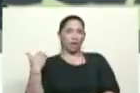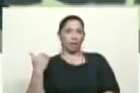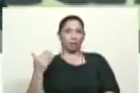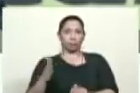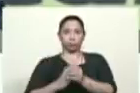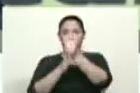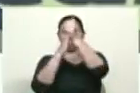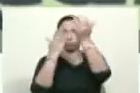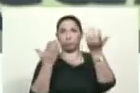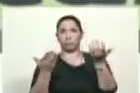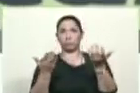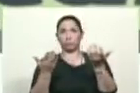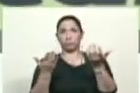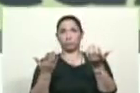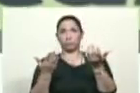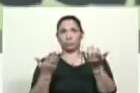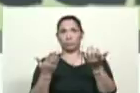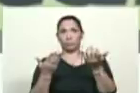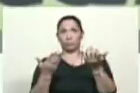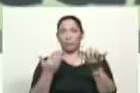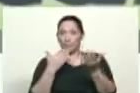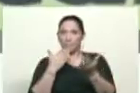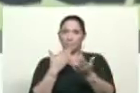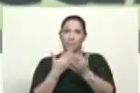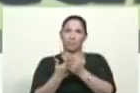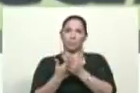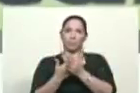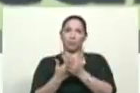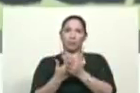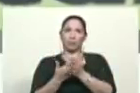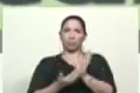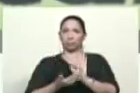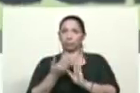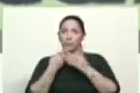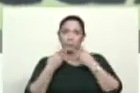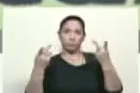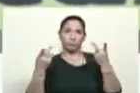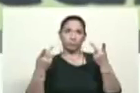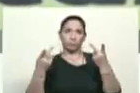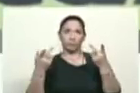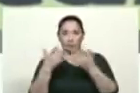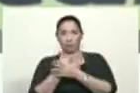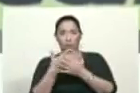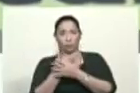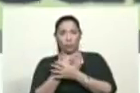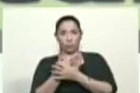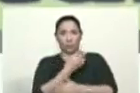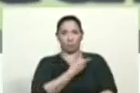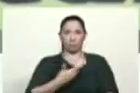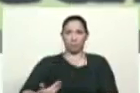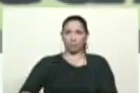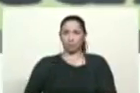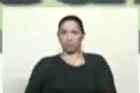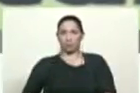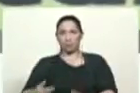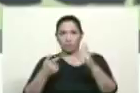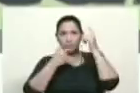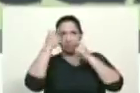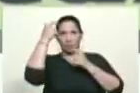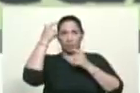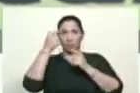heroica, permítanme destacar este punto también. Sin duda, el presidente, el comandante Chávez,